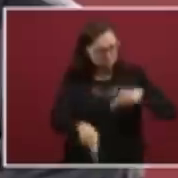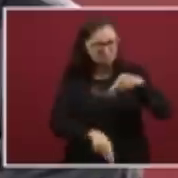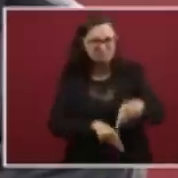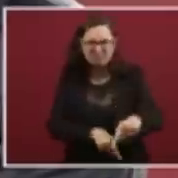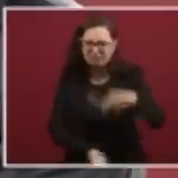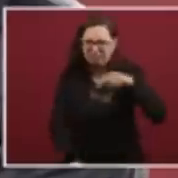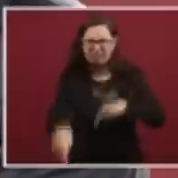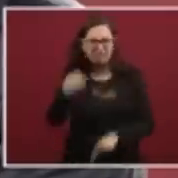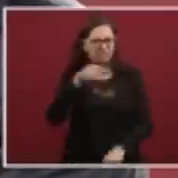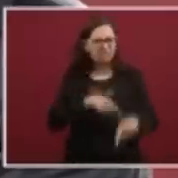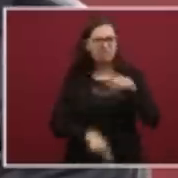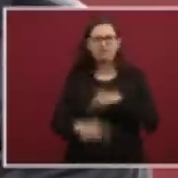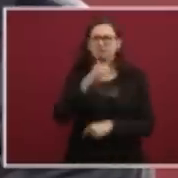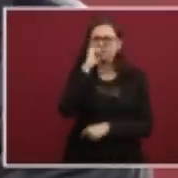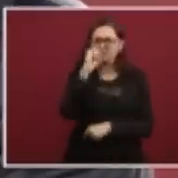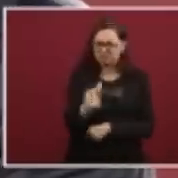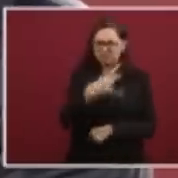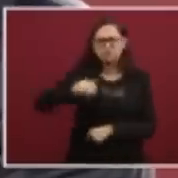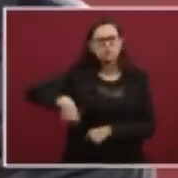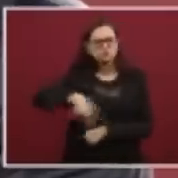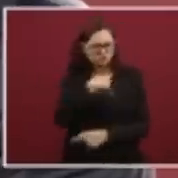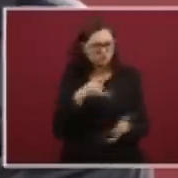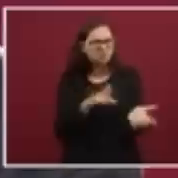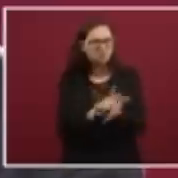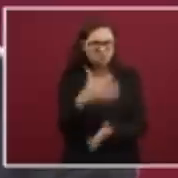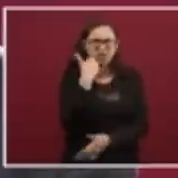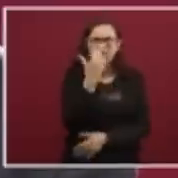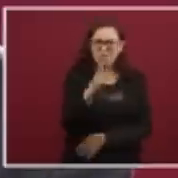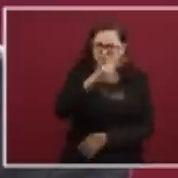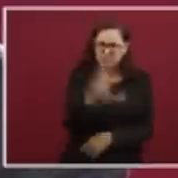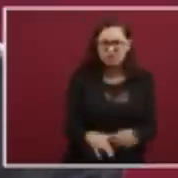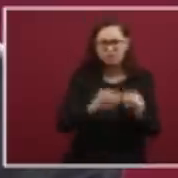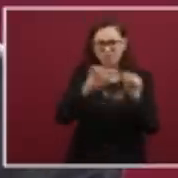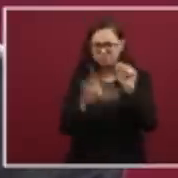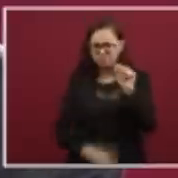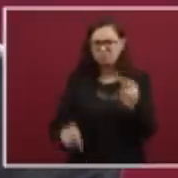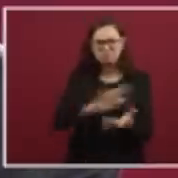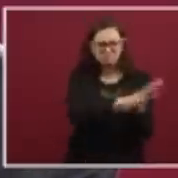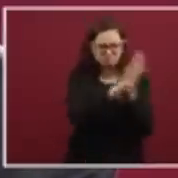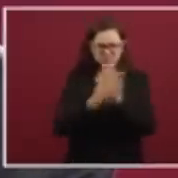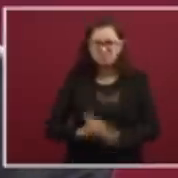estamos con el movimiento, queremos la transformación, queremos el cambio